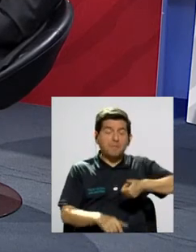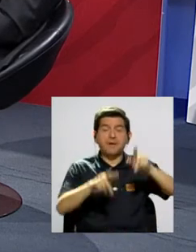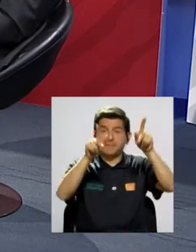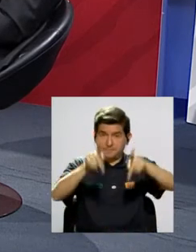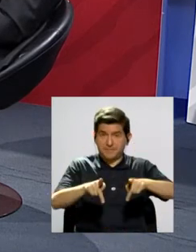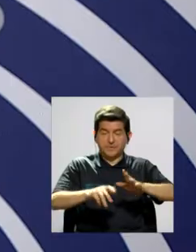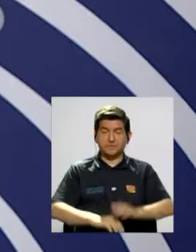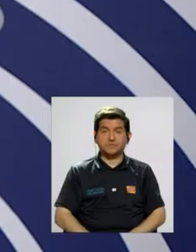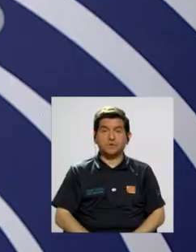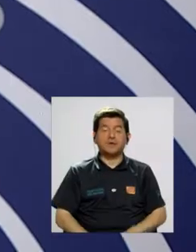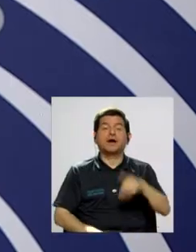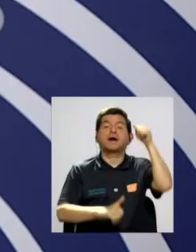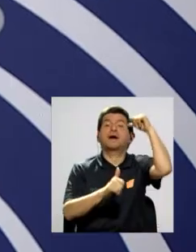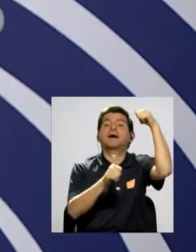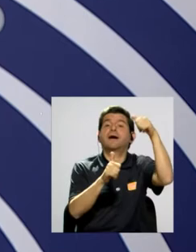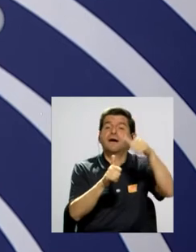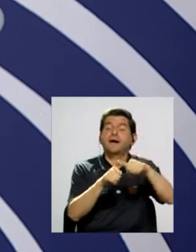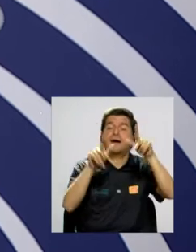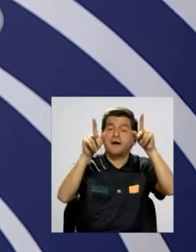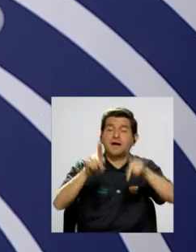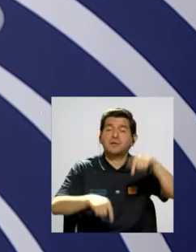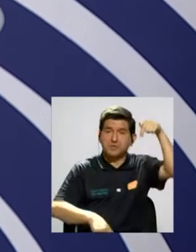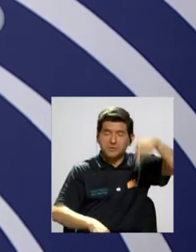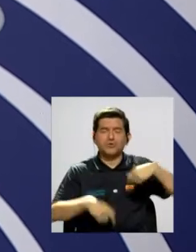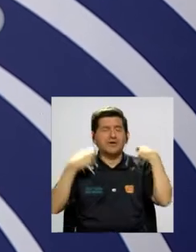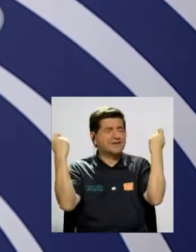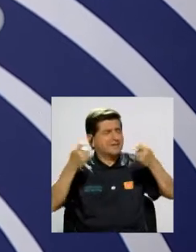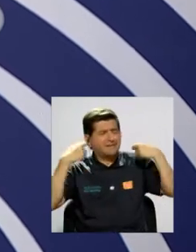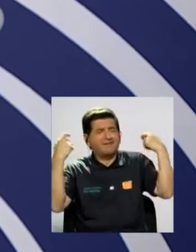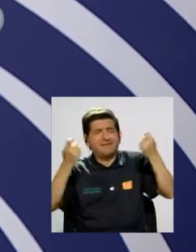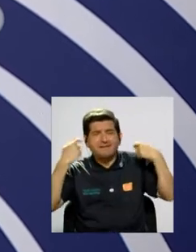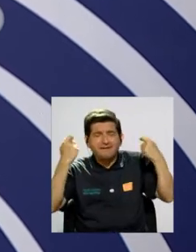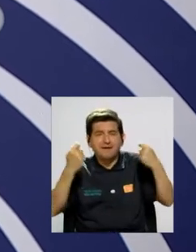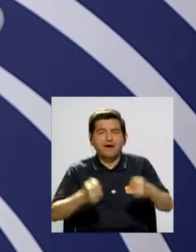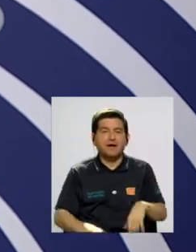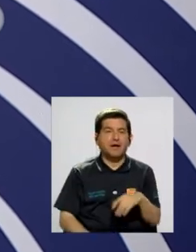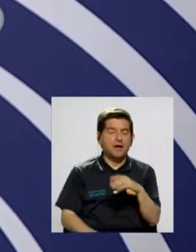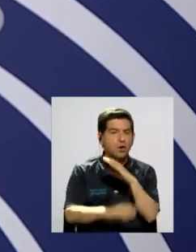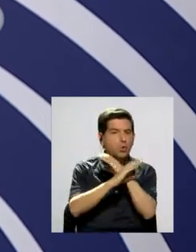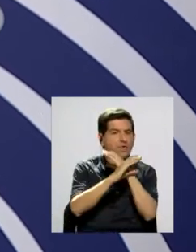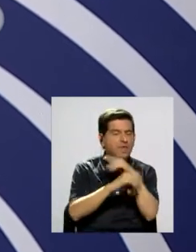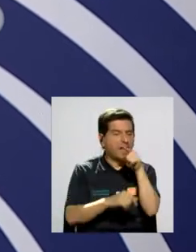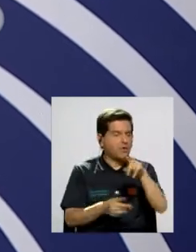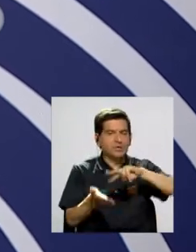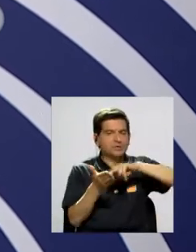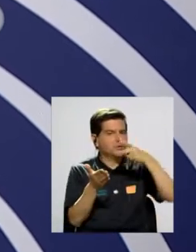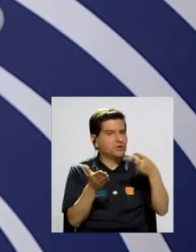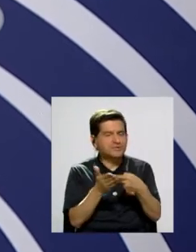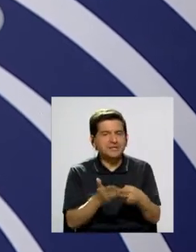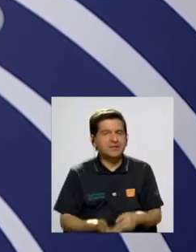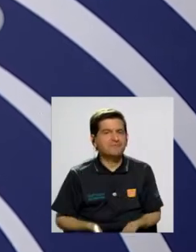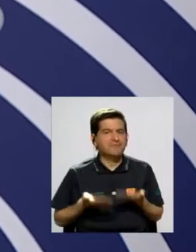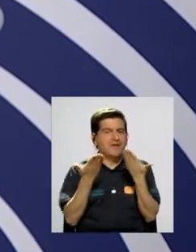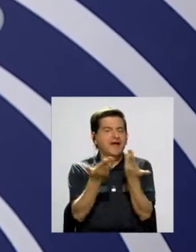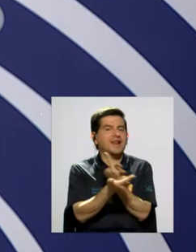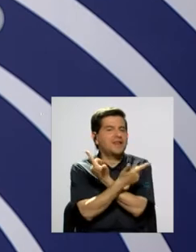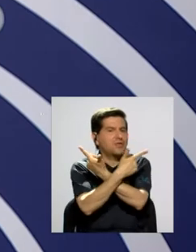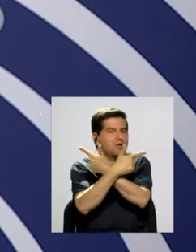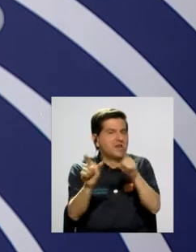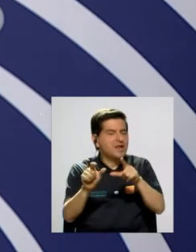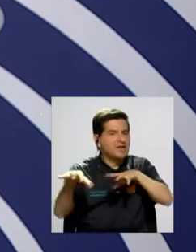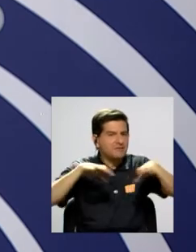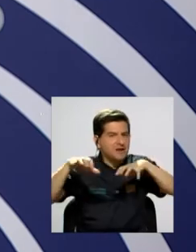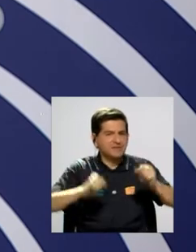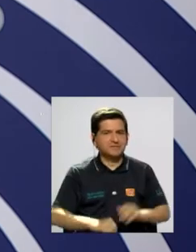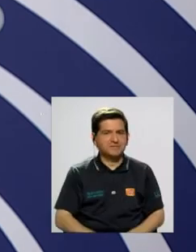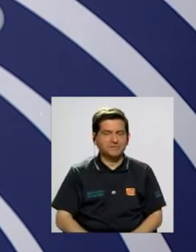gente recordándole a quienes hoy están celebrando, ojo que eso no es un cheque en blanco, ojo que votamos por